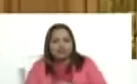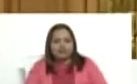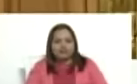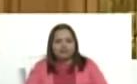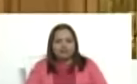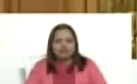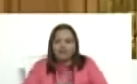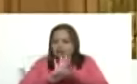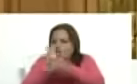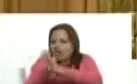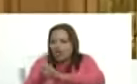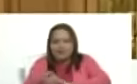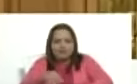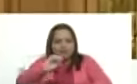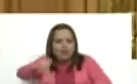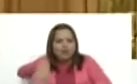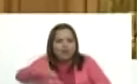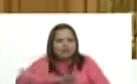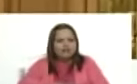Desecho.